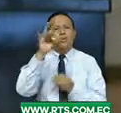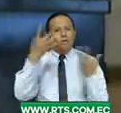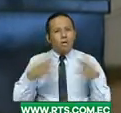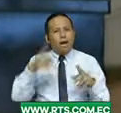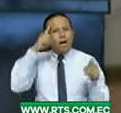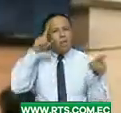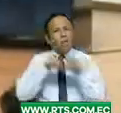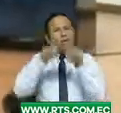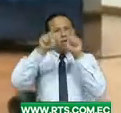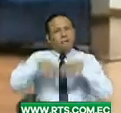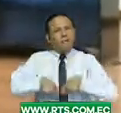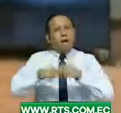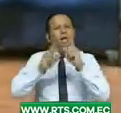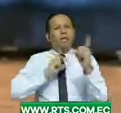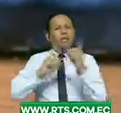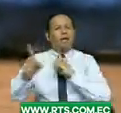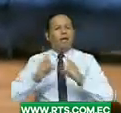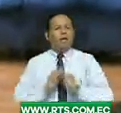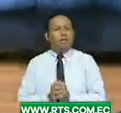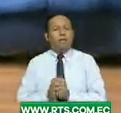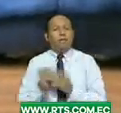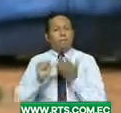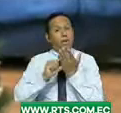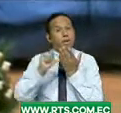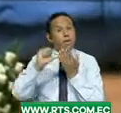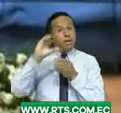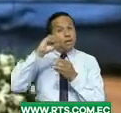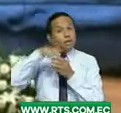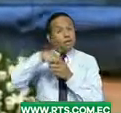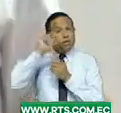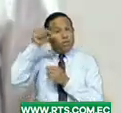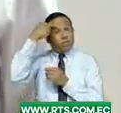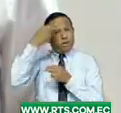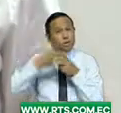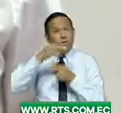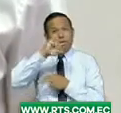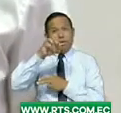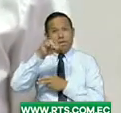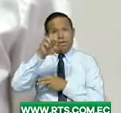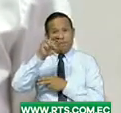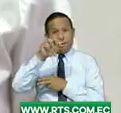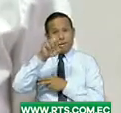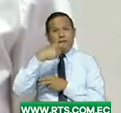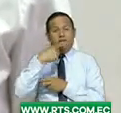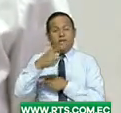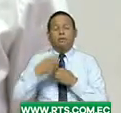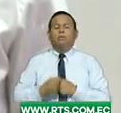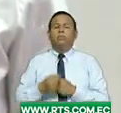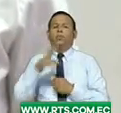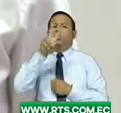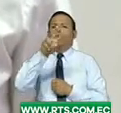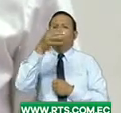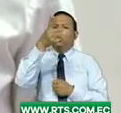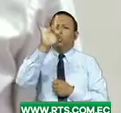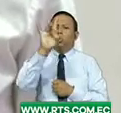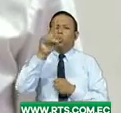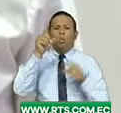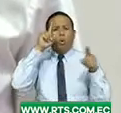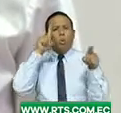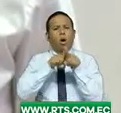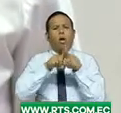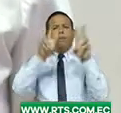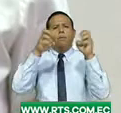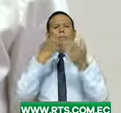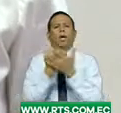El ministro de Gobierno, Francisco Jiménez, fue quien lo confirmó. 218 acuerdos en lo económico, en